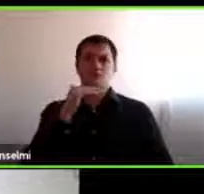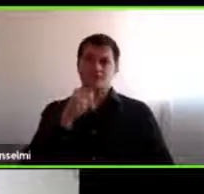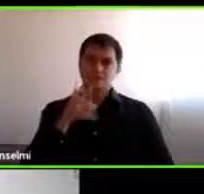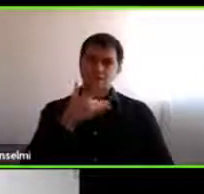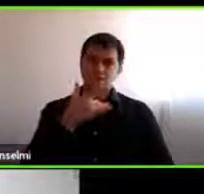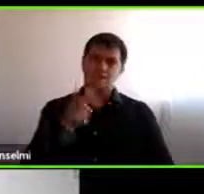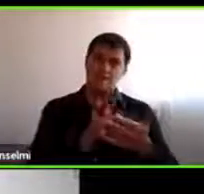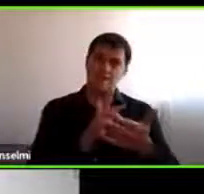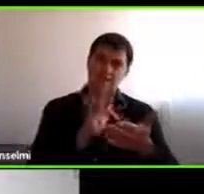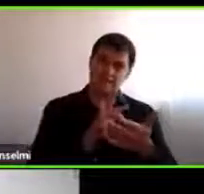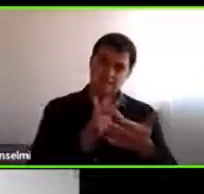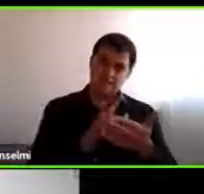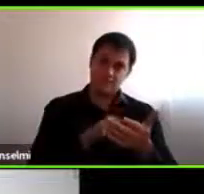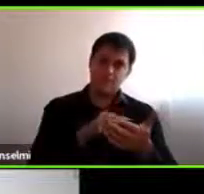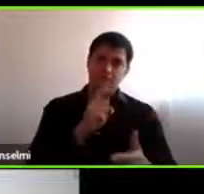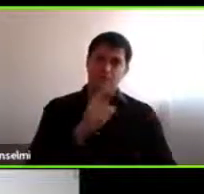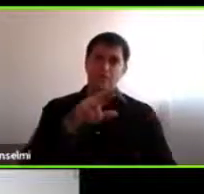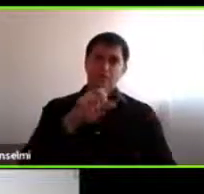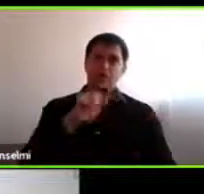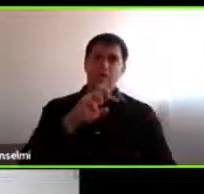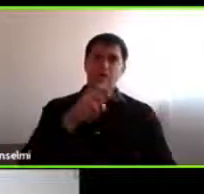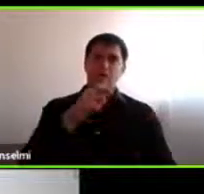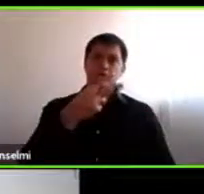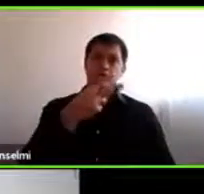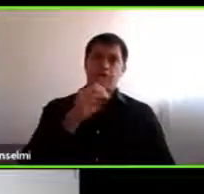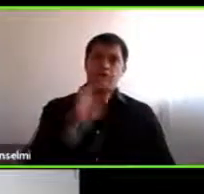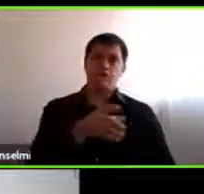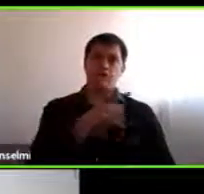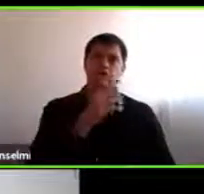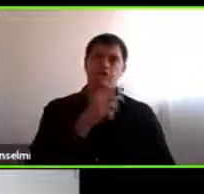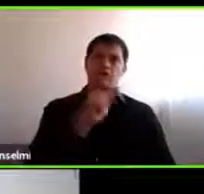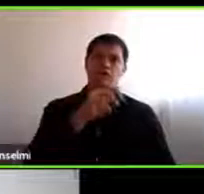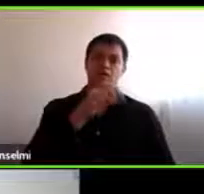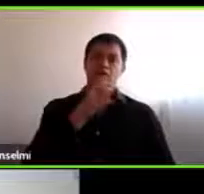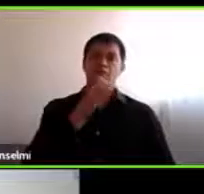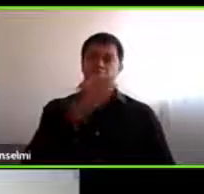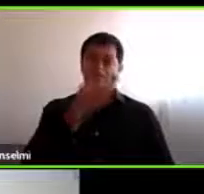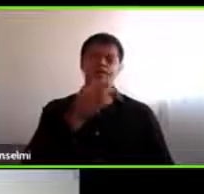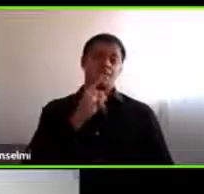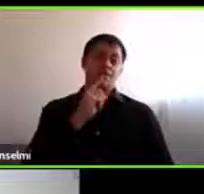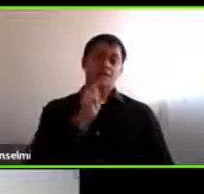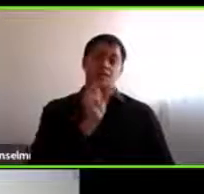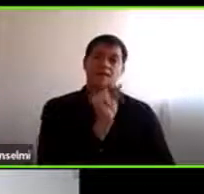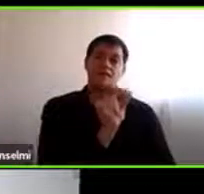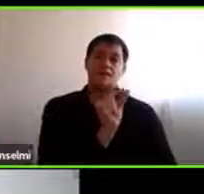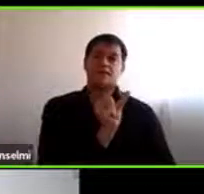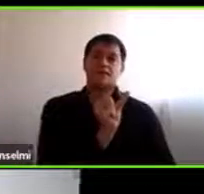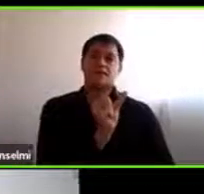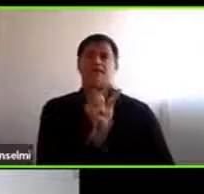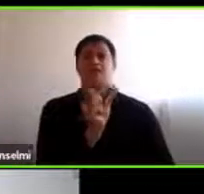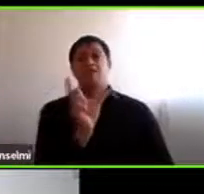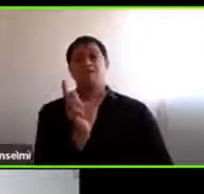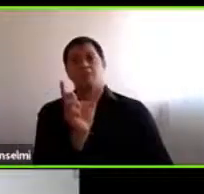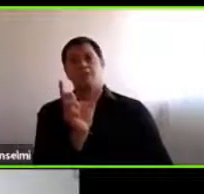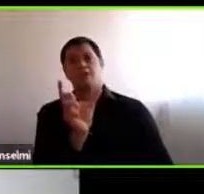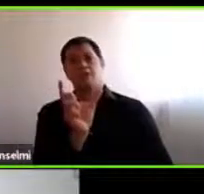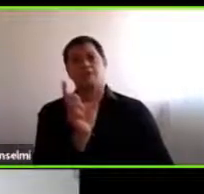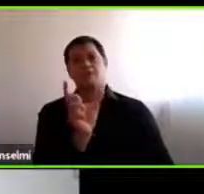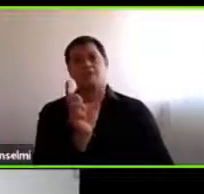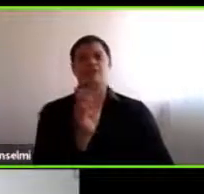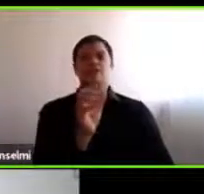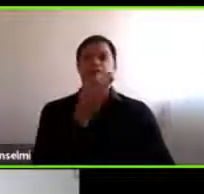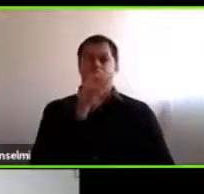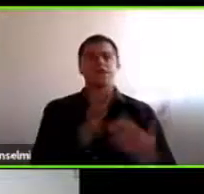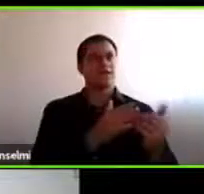aplicación Graphogame le va a servir un montón porque pasa justamente desde letras a sílabas y luego de manera natural a palabras